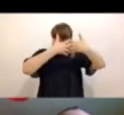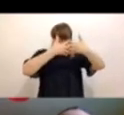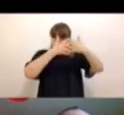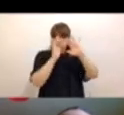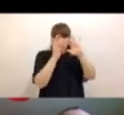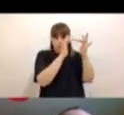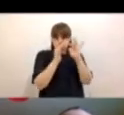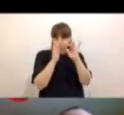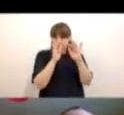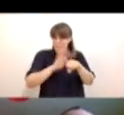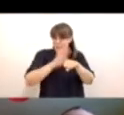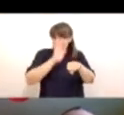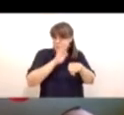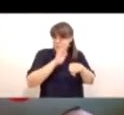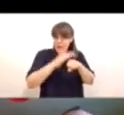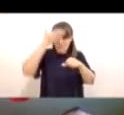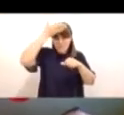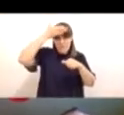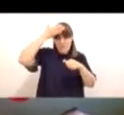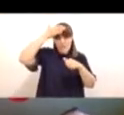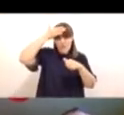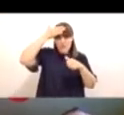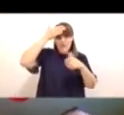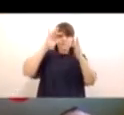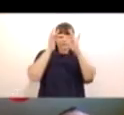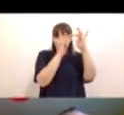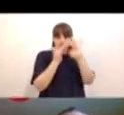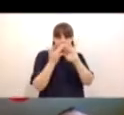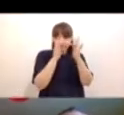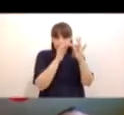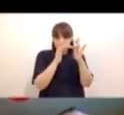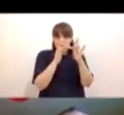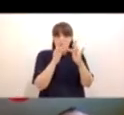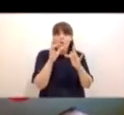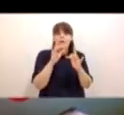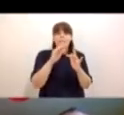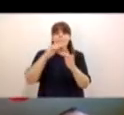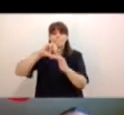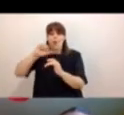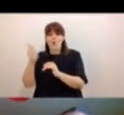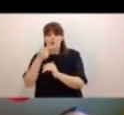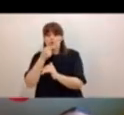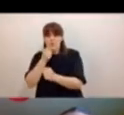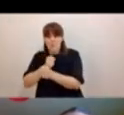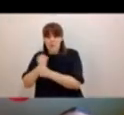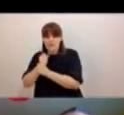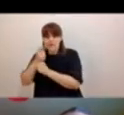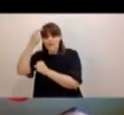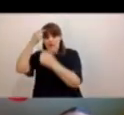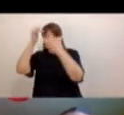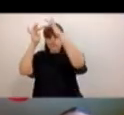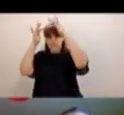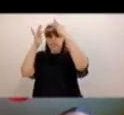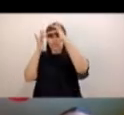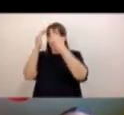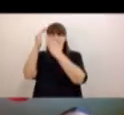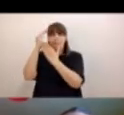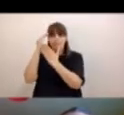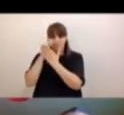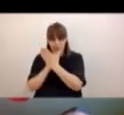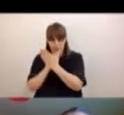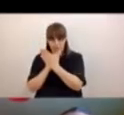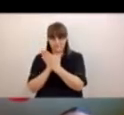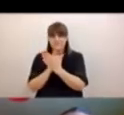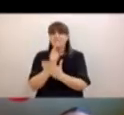en la parte frontal del cerebro que el niño en condiciones de maltrato esto que significa que las prácticas de